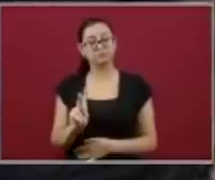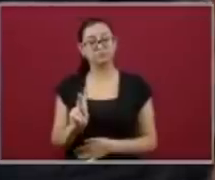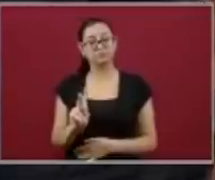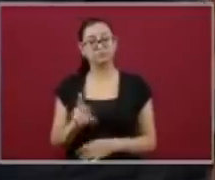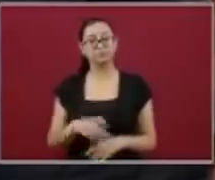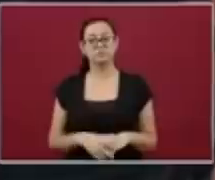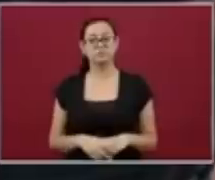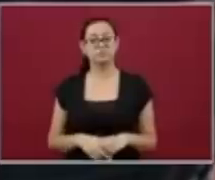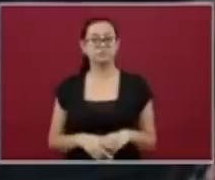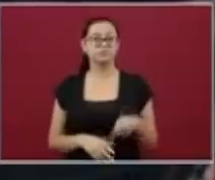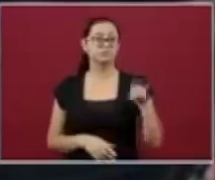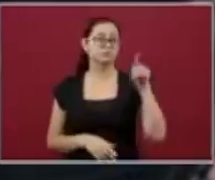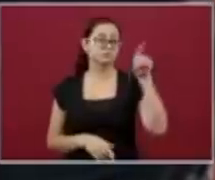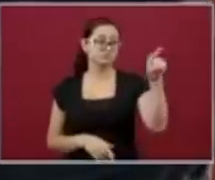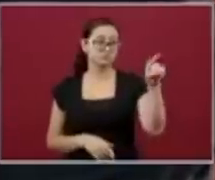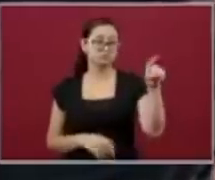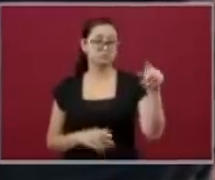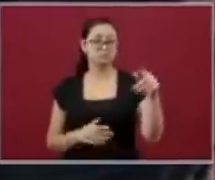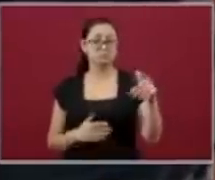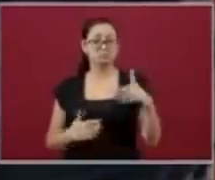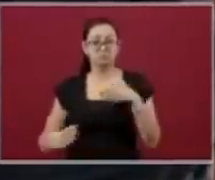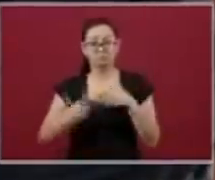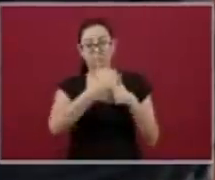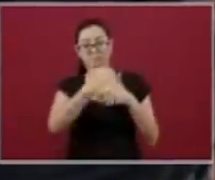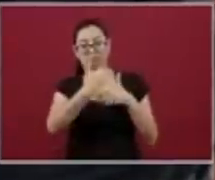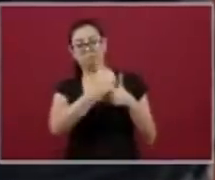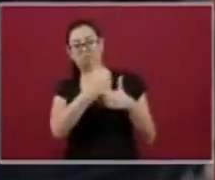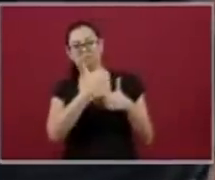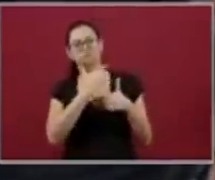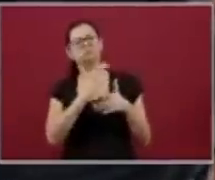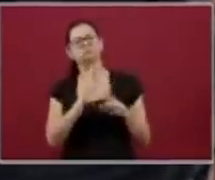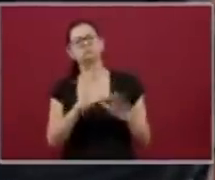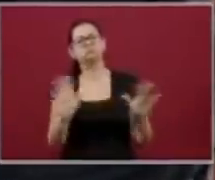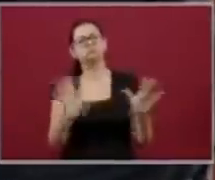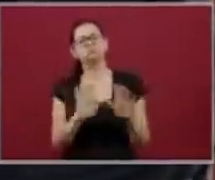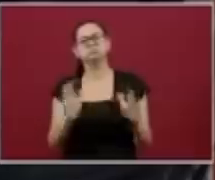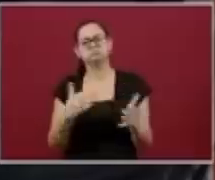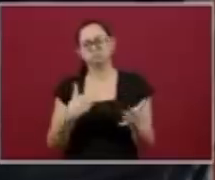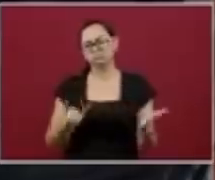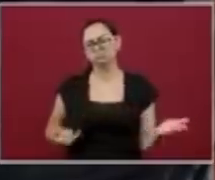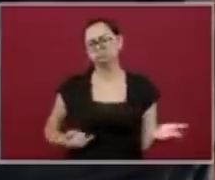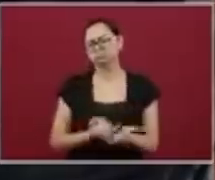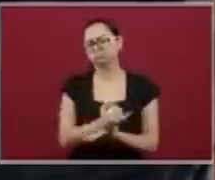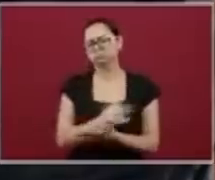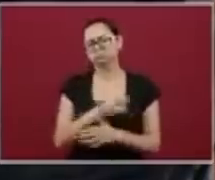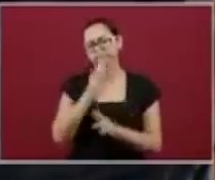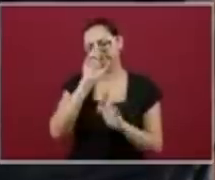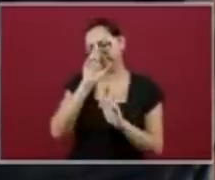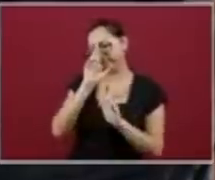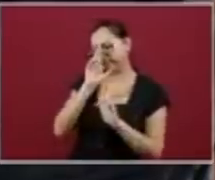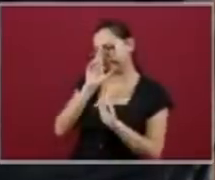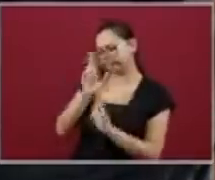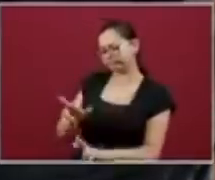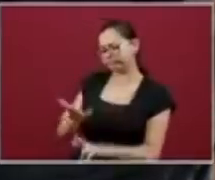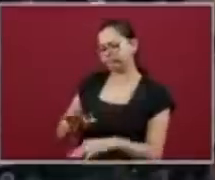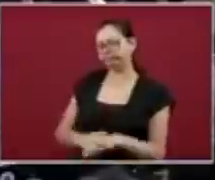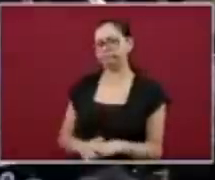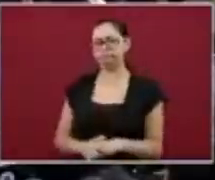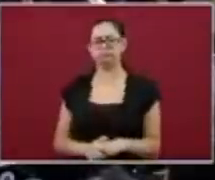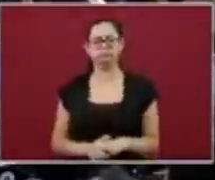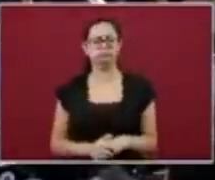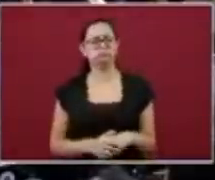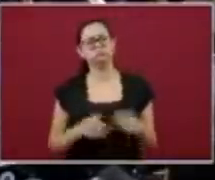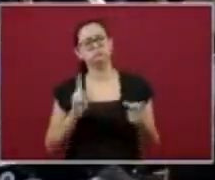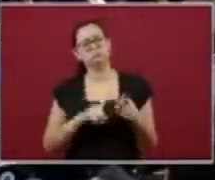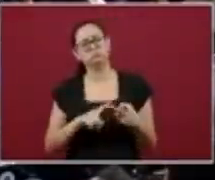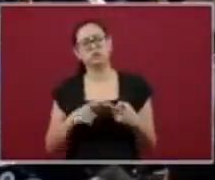ellos han actuado con respeto a nuestra decisión. Finalmente, sobre el tren de